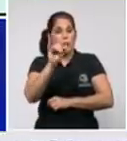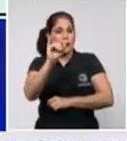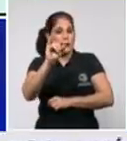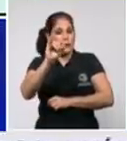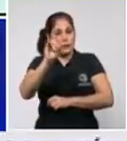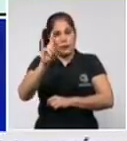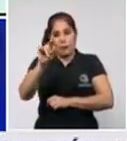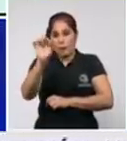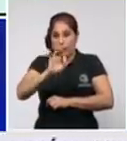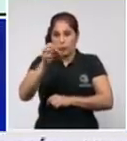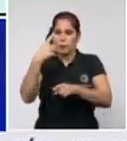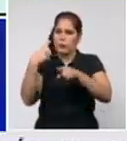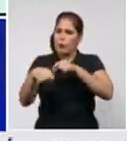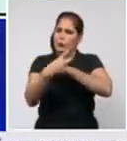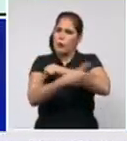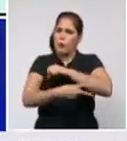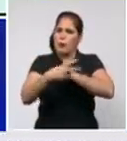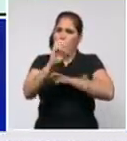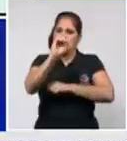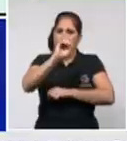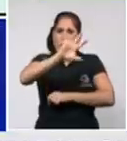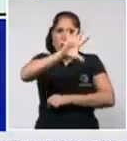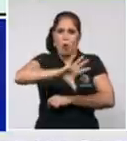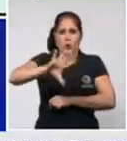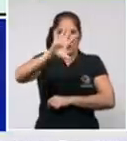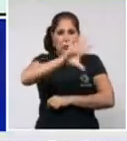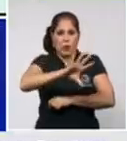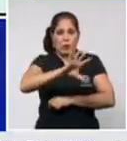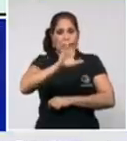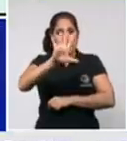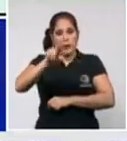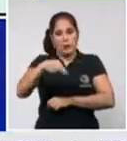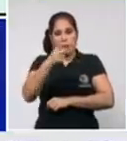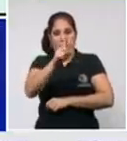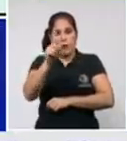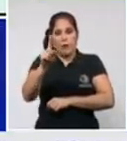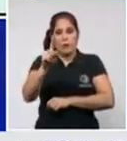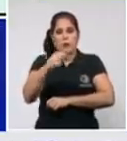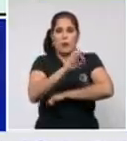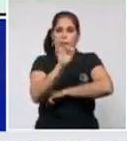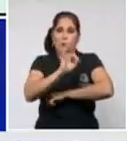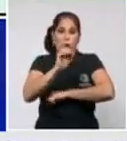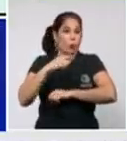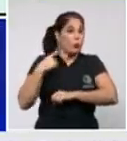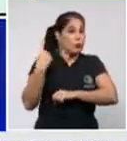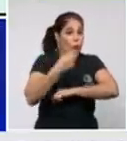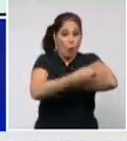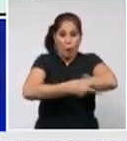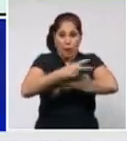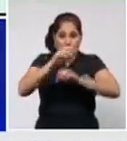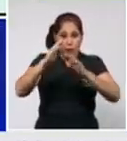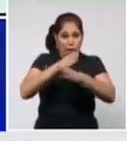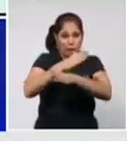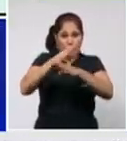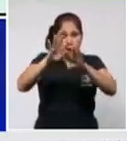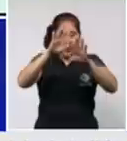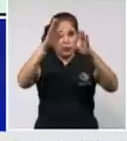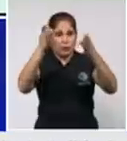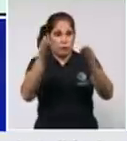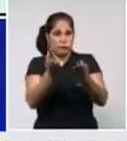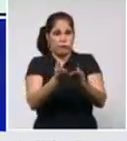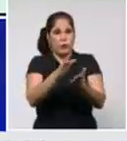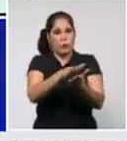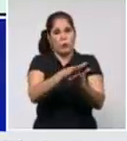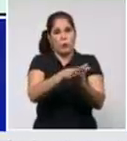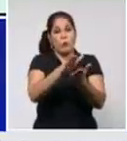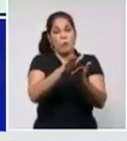5,69%, y otros países de Oceanía, que es el 5,11%. Pero fíjense que todo eso no llega a acumular lo que